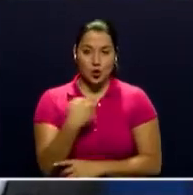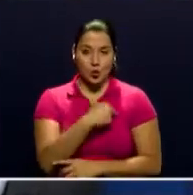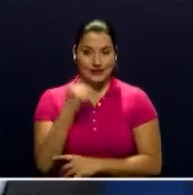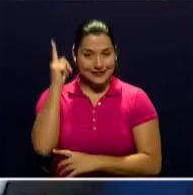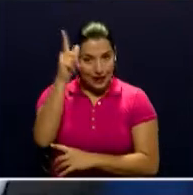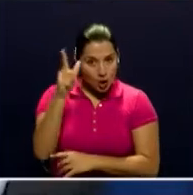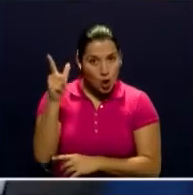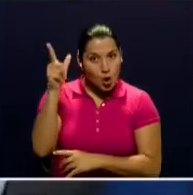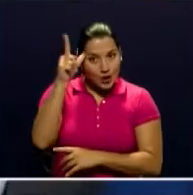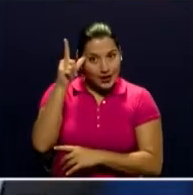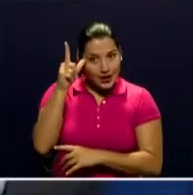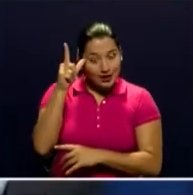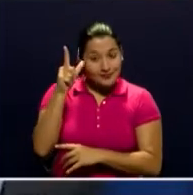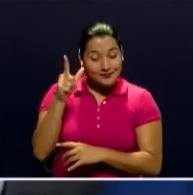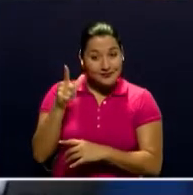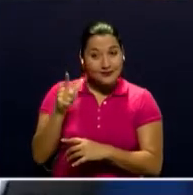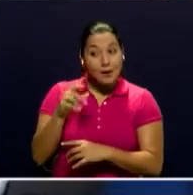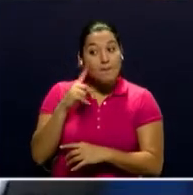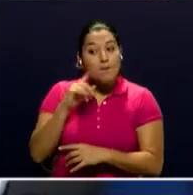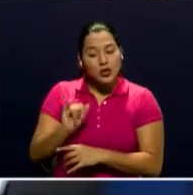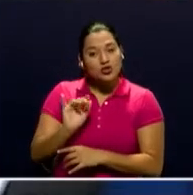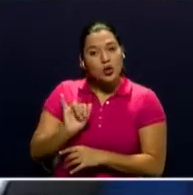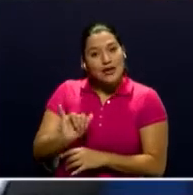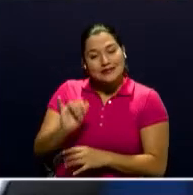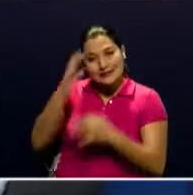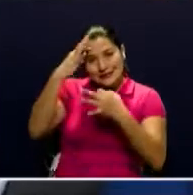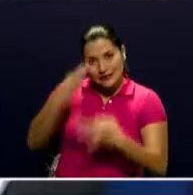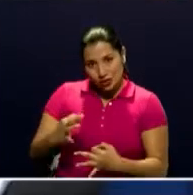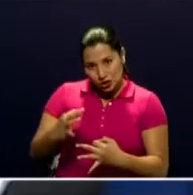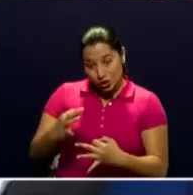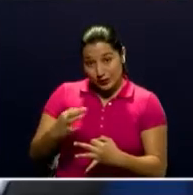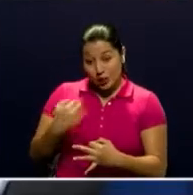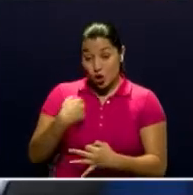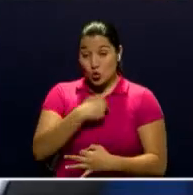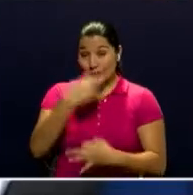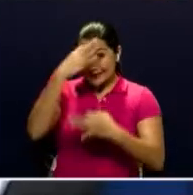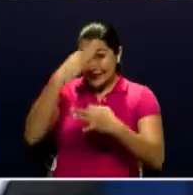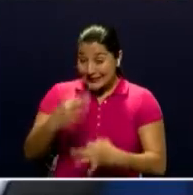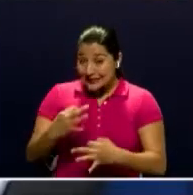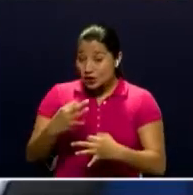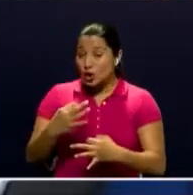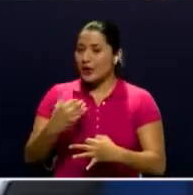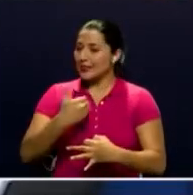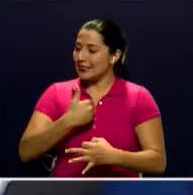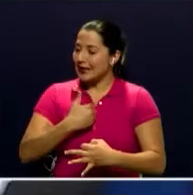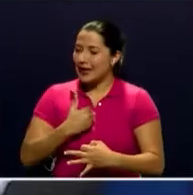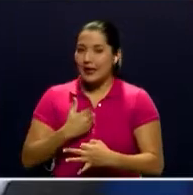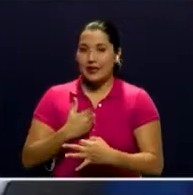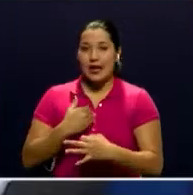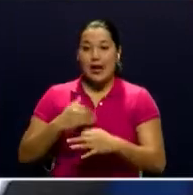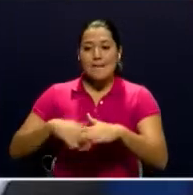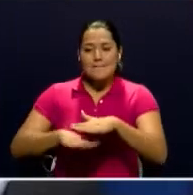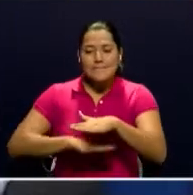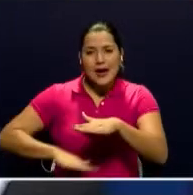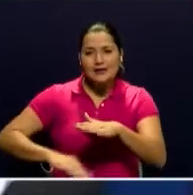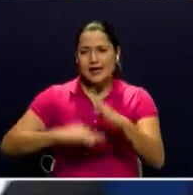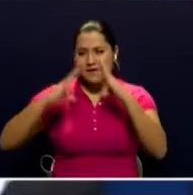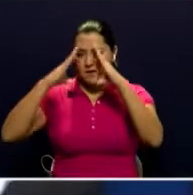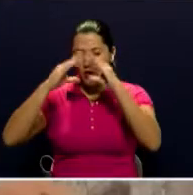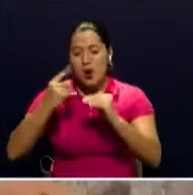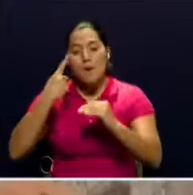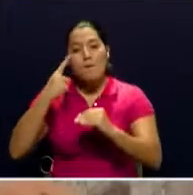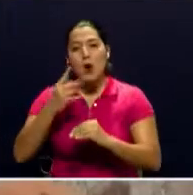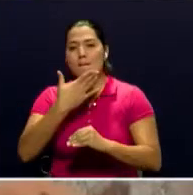nuestras decisiones que están fundadas en el criterio de los mejores expertos que tiene el